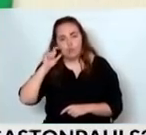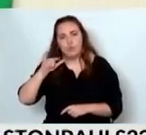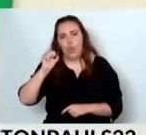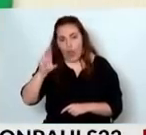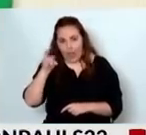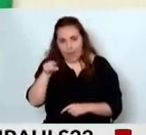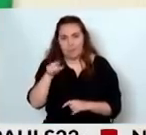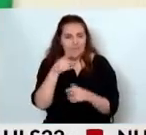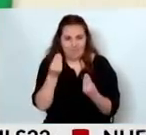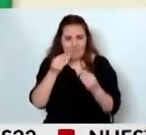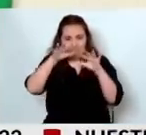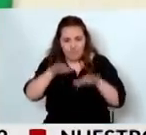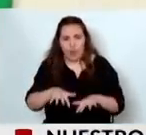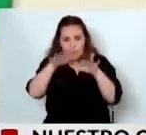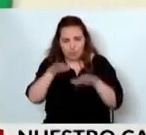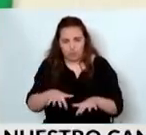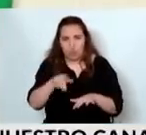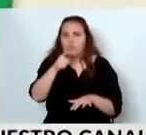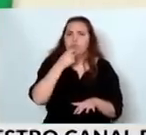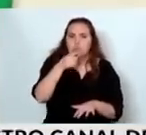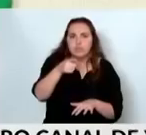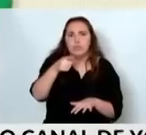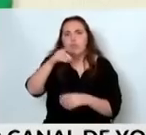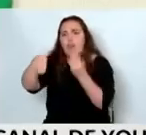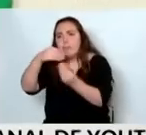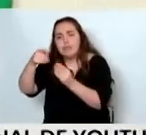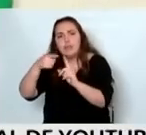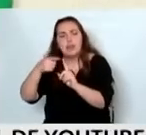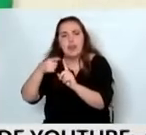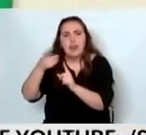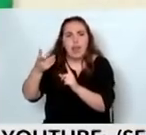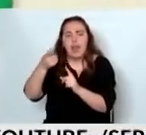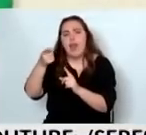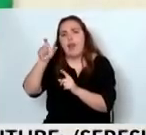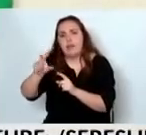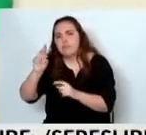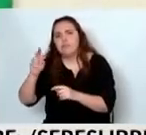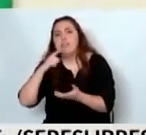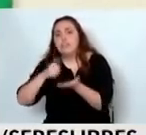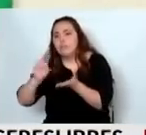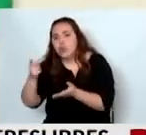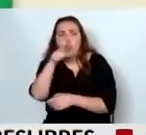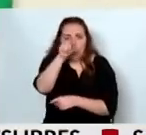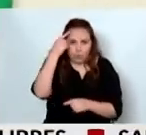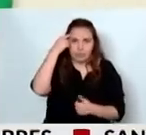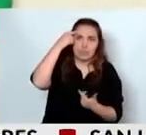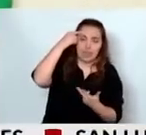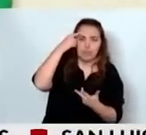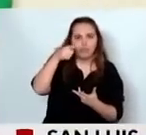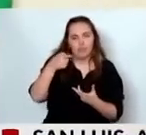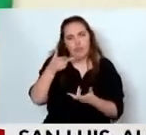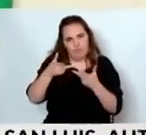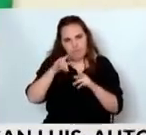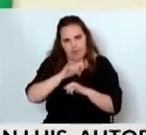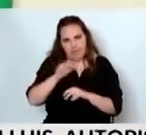recibiste la mala noticia del suicidio de un familiar o si estás pensando en esto. hablemos. Vamos ahora a la primera parte de la charla